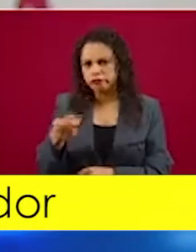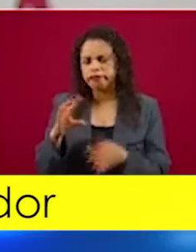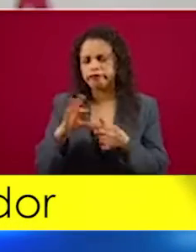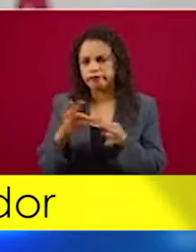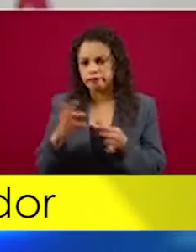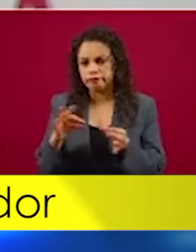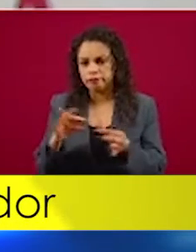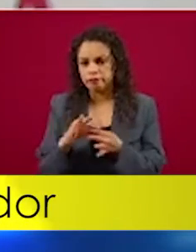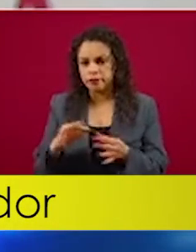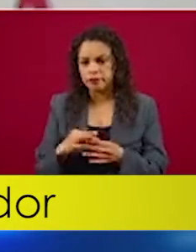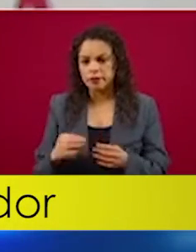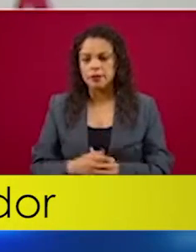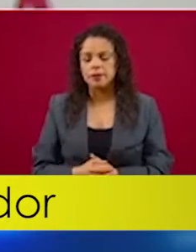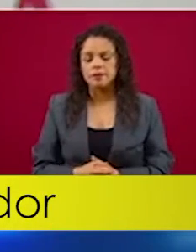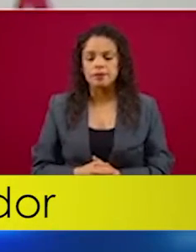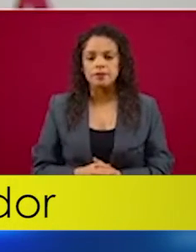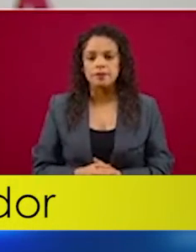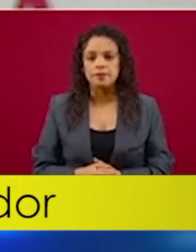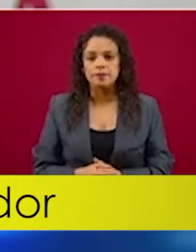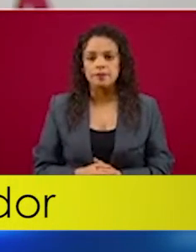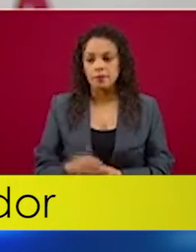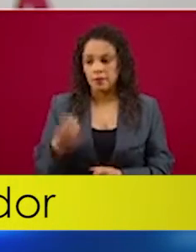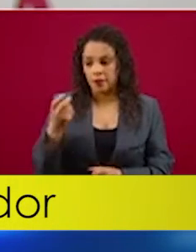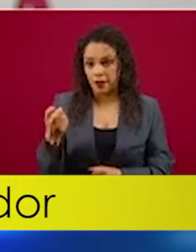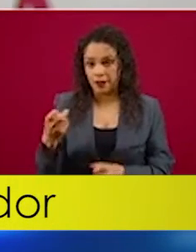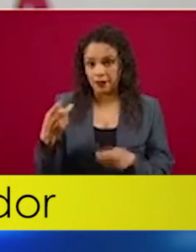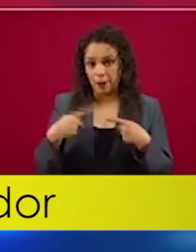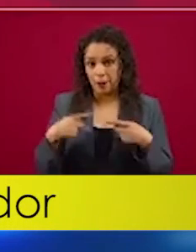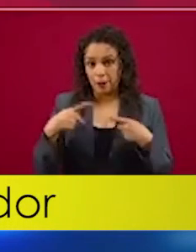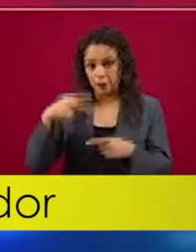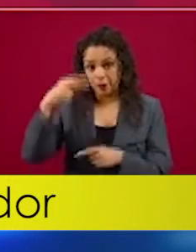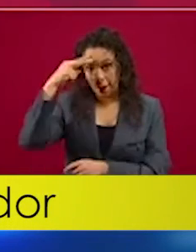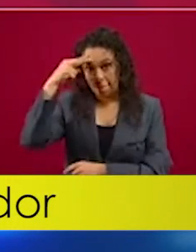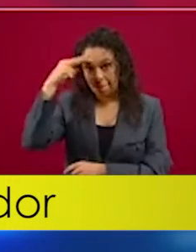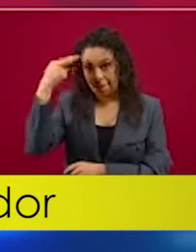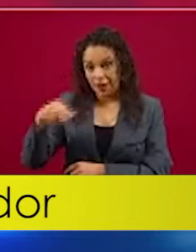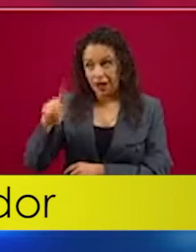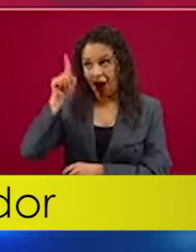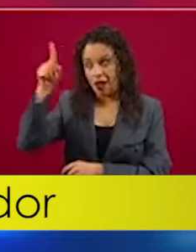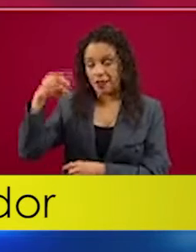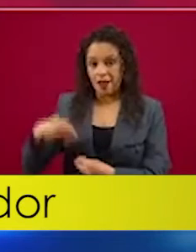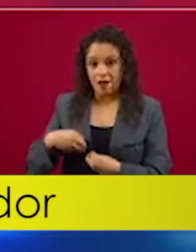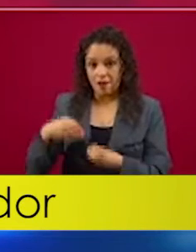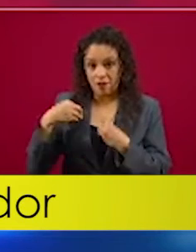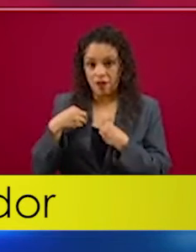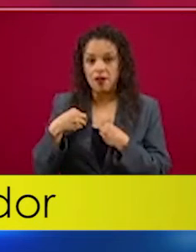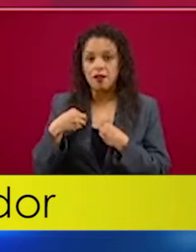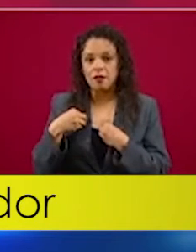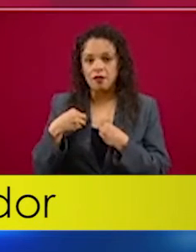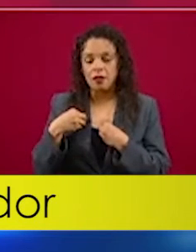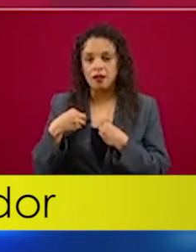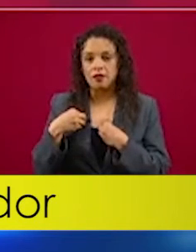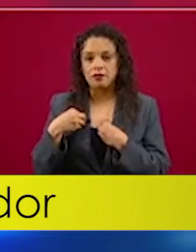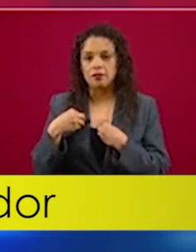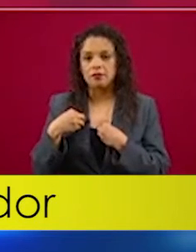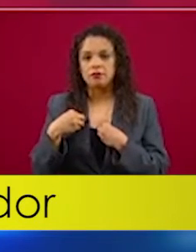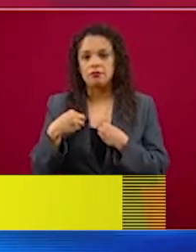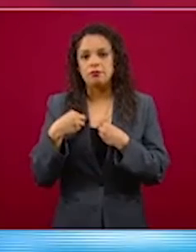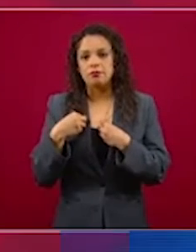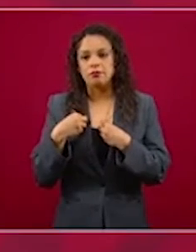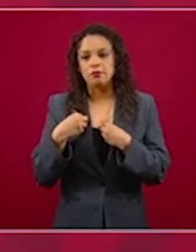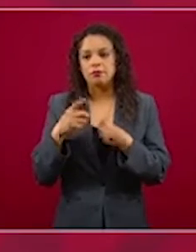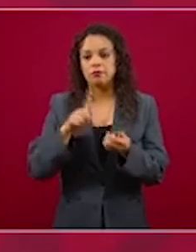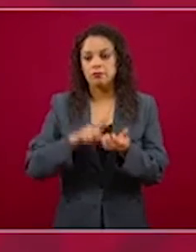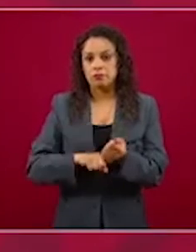cómo nuestros paisanos se han convertido en